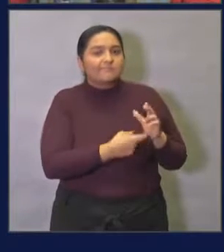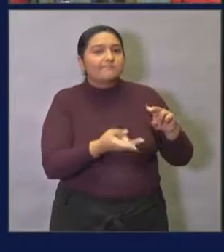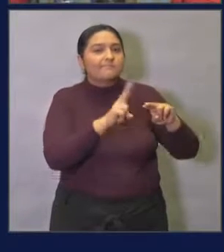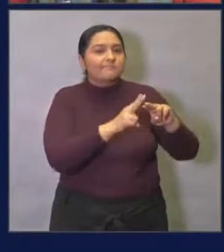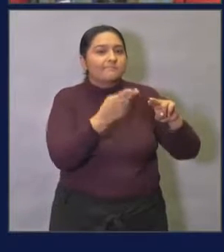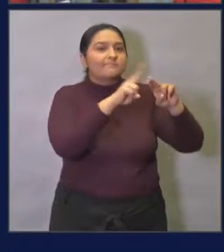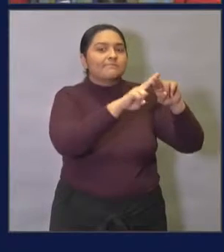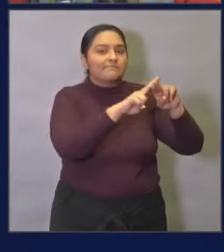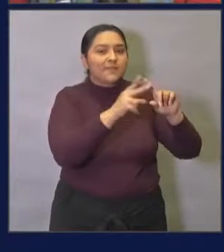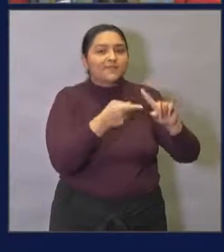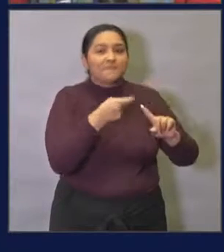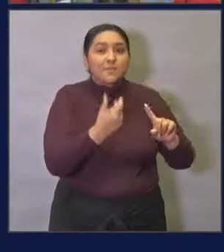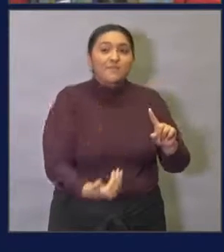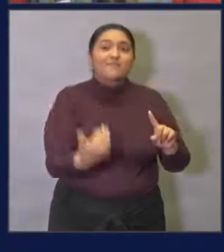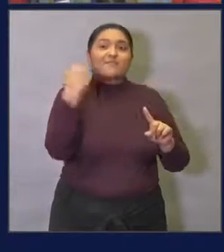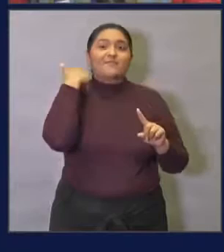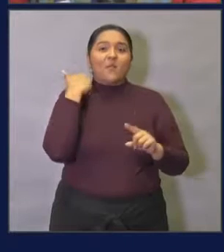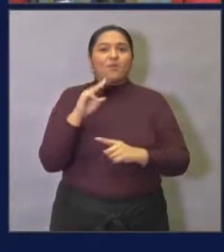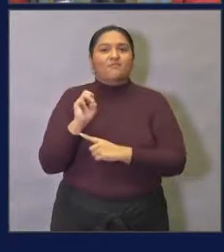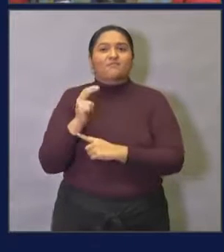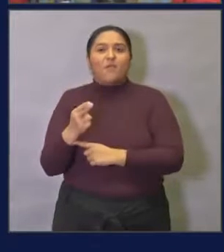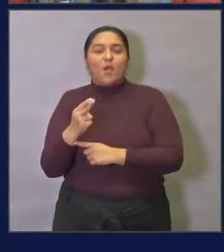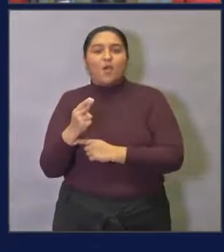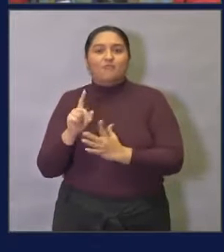que vimos al principio de la pandemia.